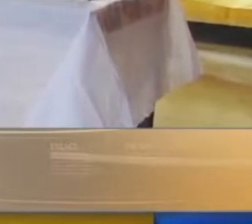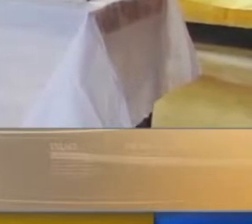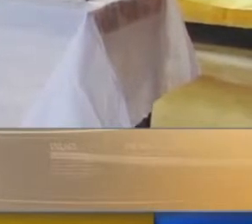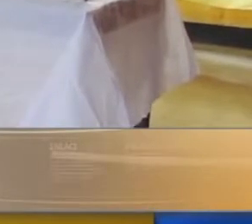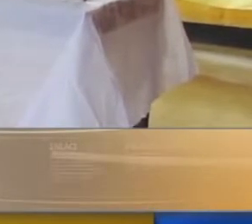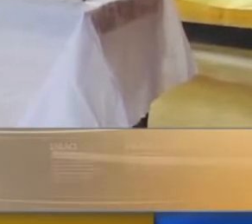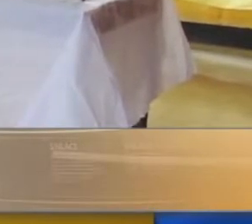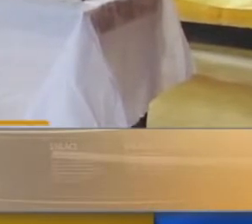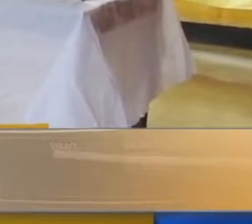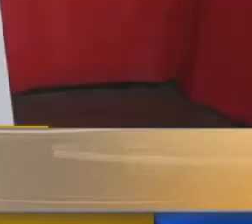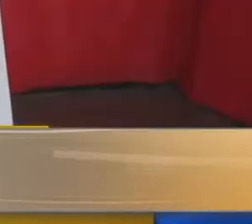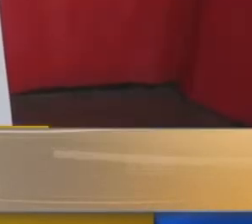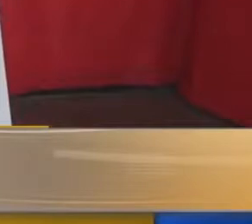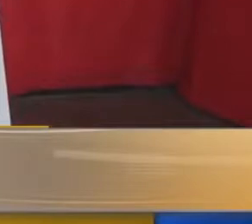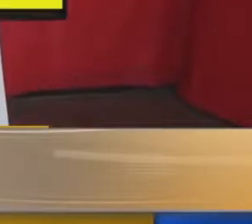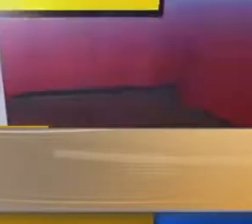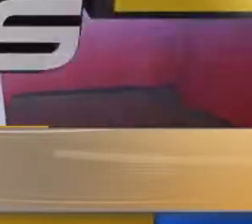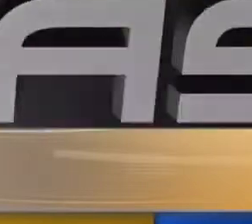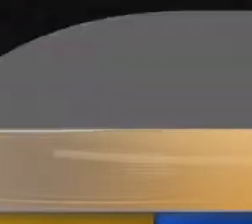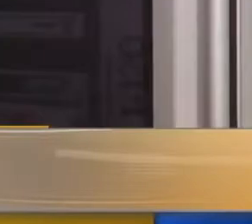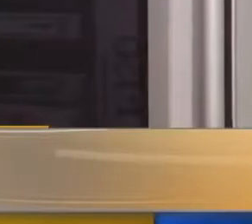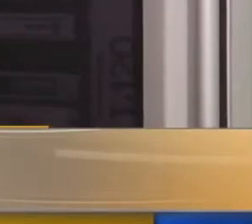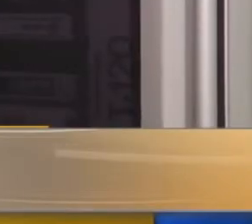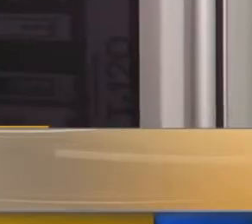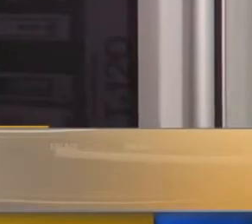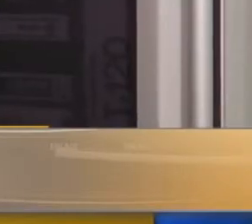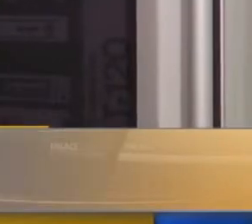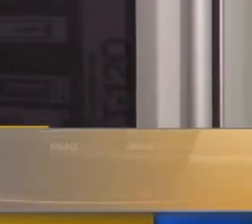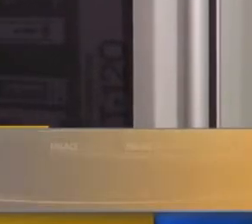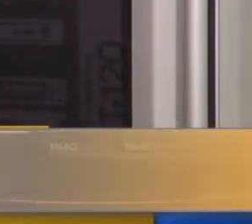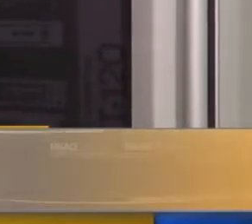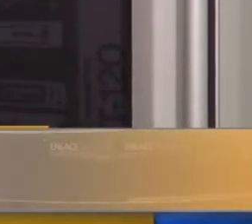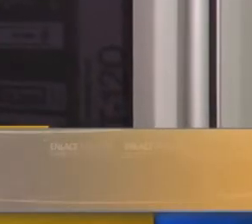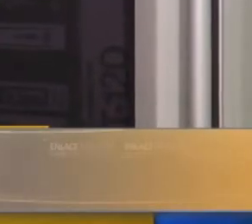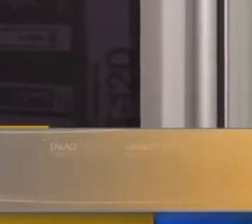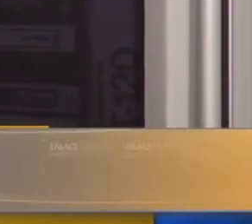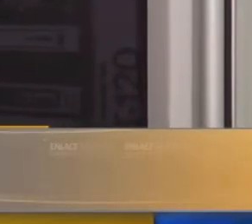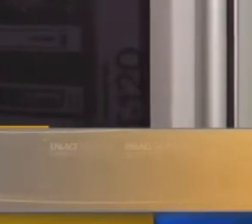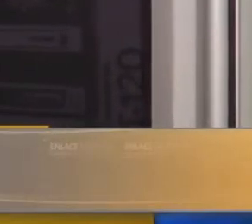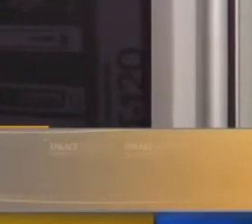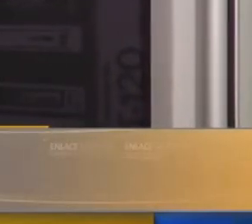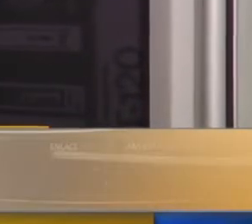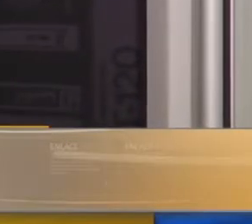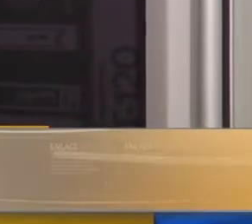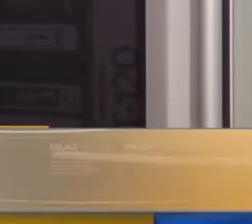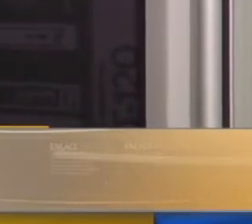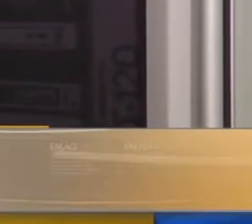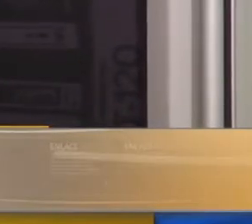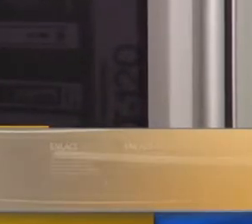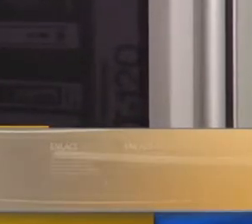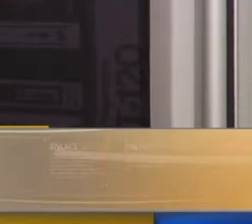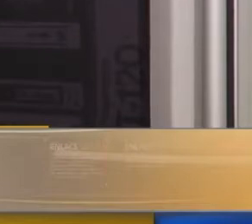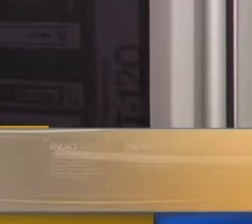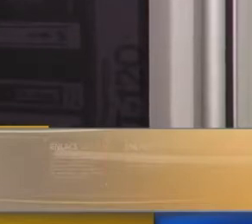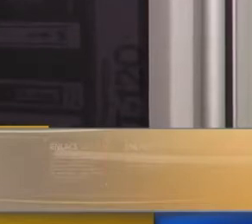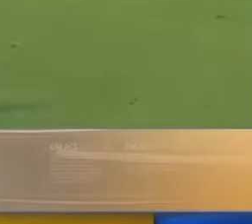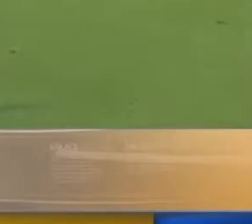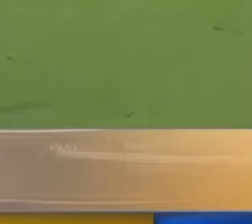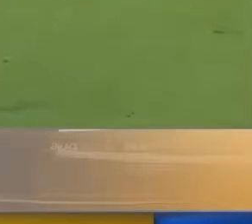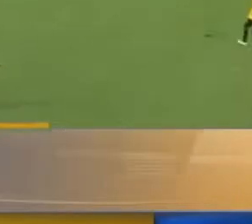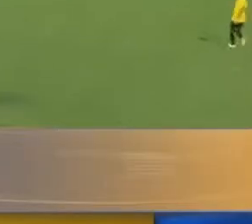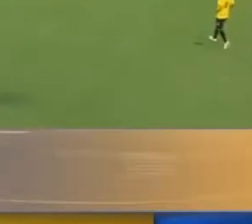domingo, que cierra con un grandioso Bingo Bazar. En los deportes, Nelson Barahona, jugador de la Alianza Petrolera, destaca para Enlace